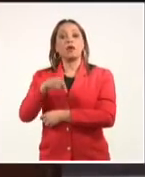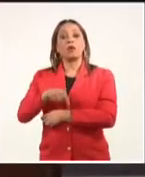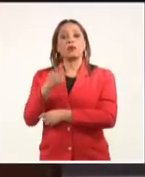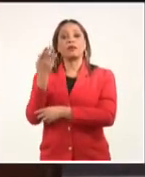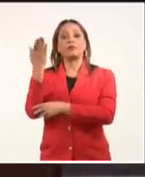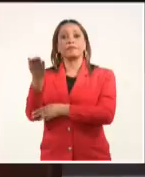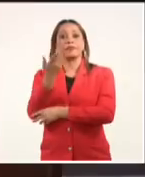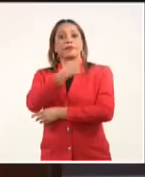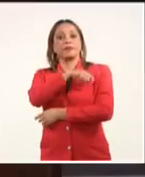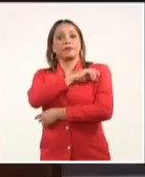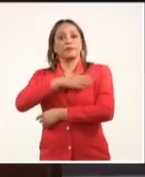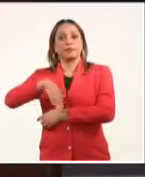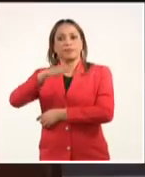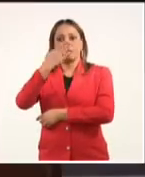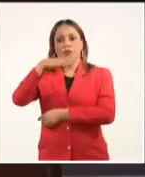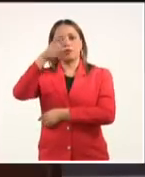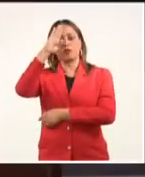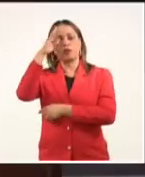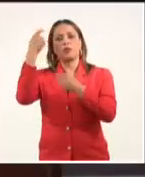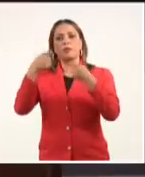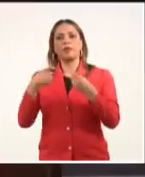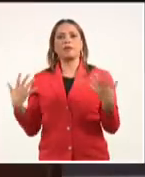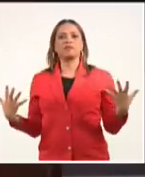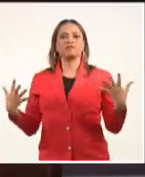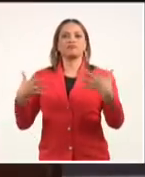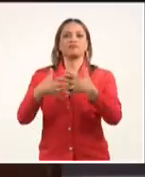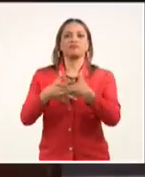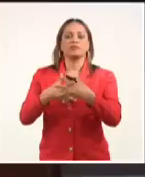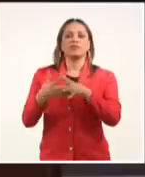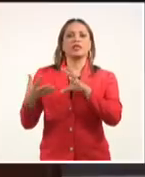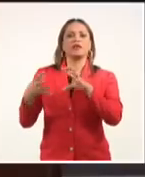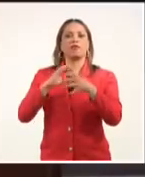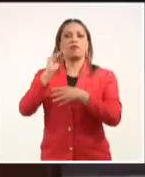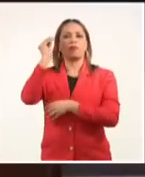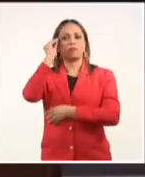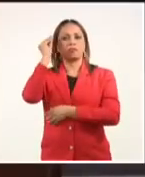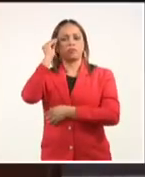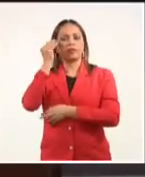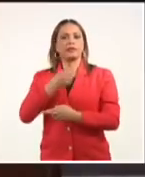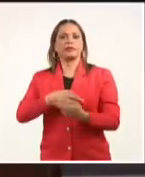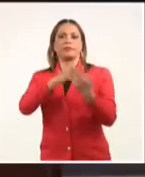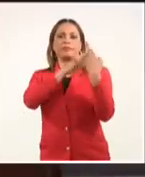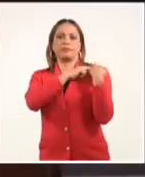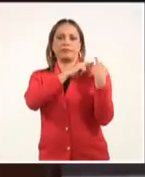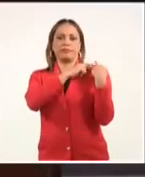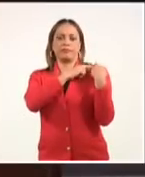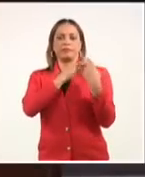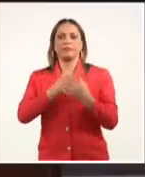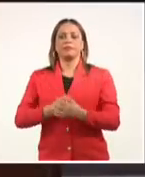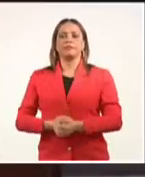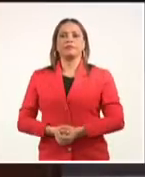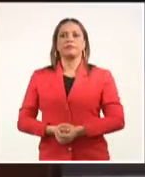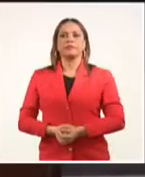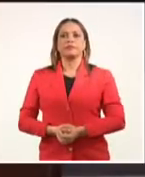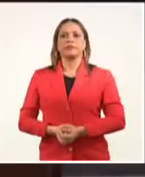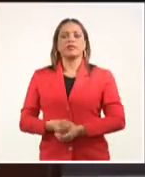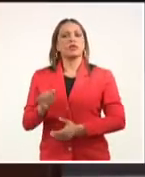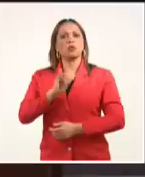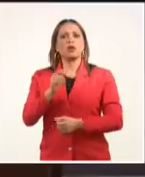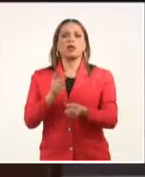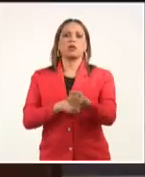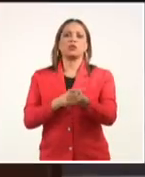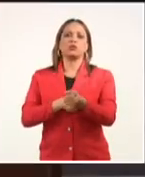pueblo sumarse de forma consciente y responsable, como nos tiene